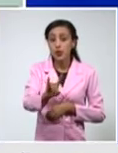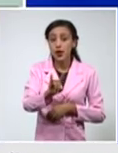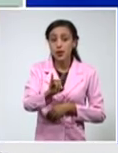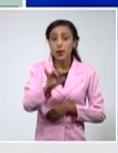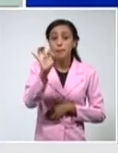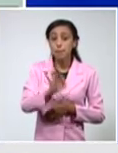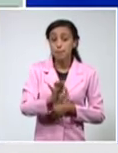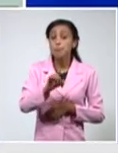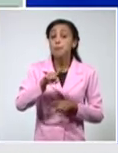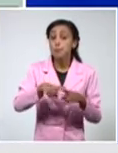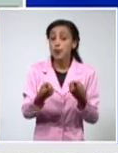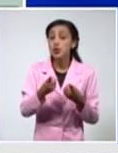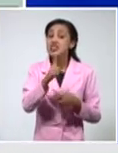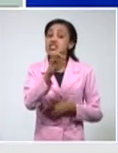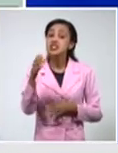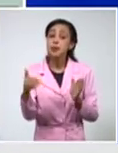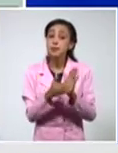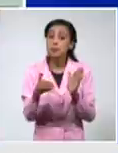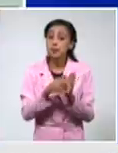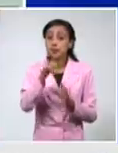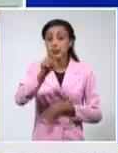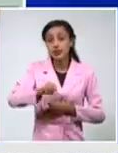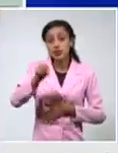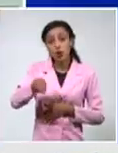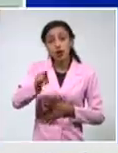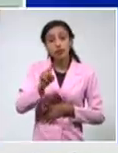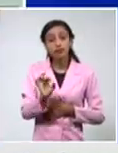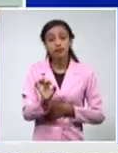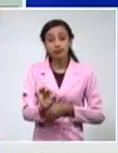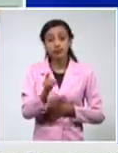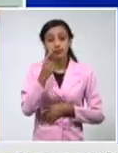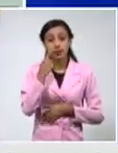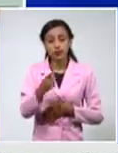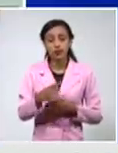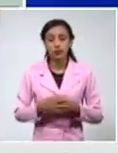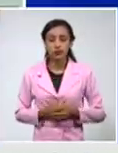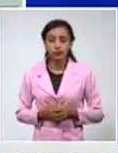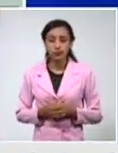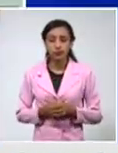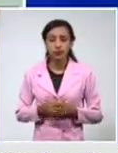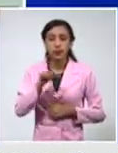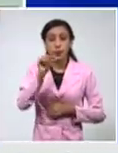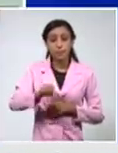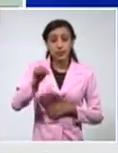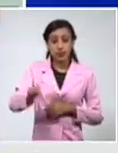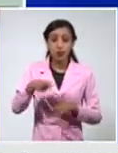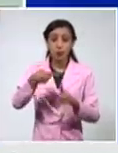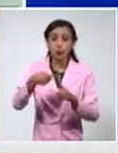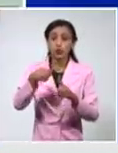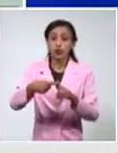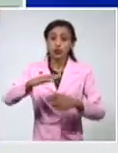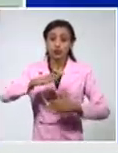100.000 habitantes, y tasa de incidencia de casos confirmados en nuestro país